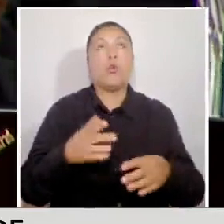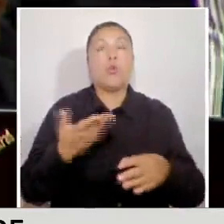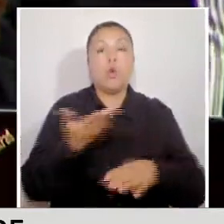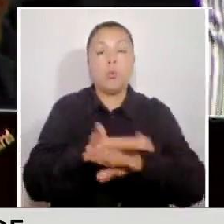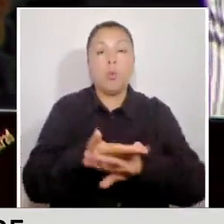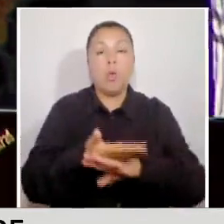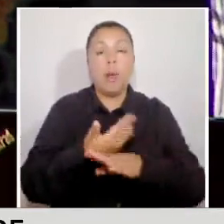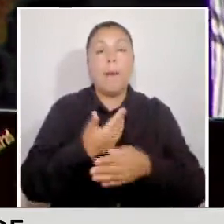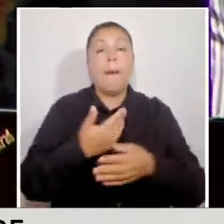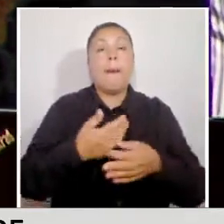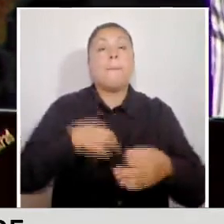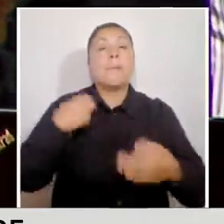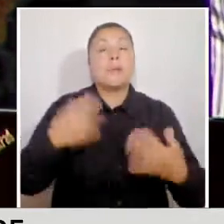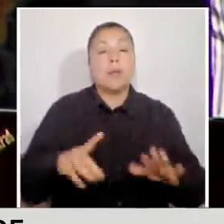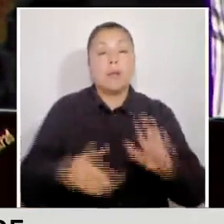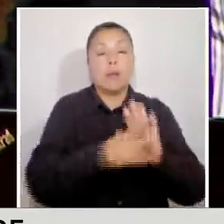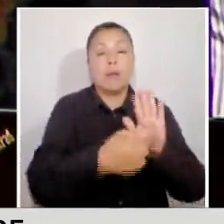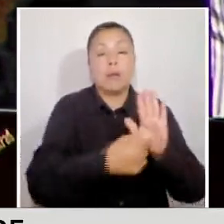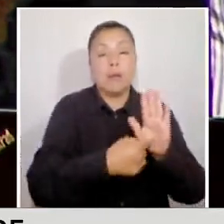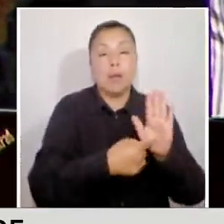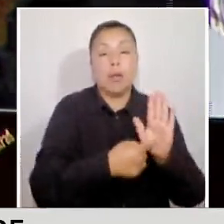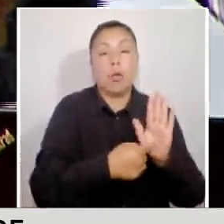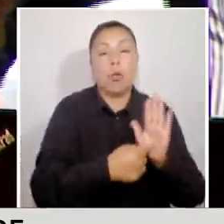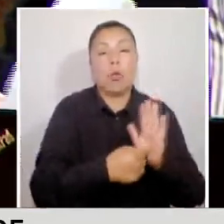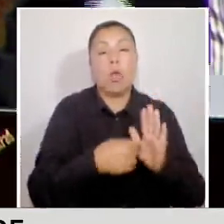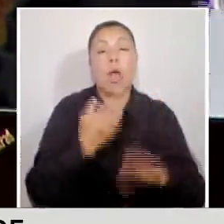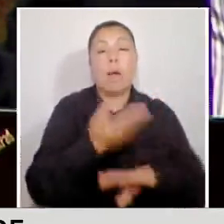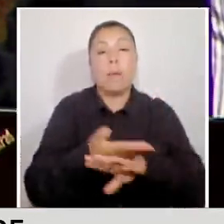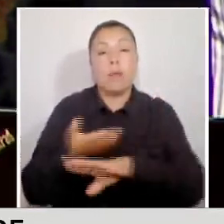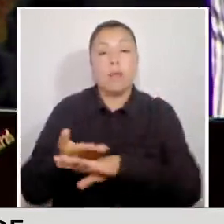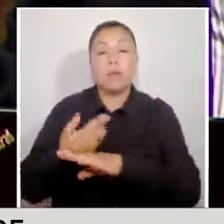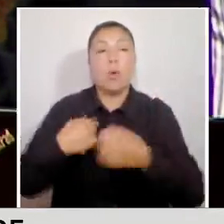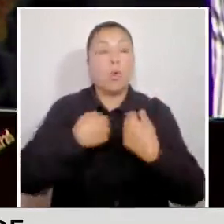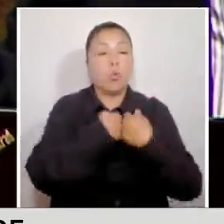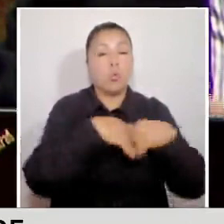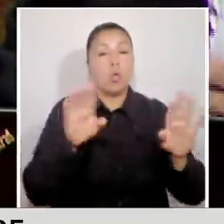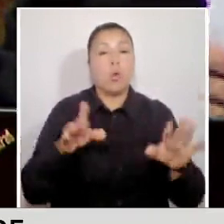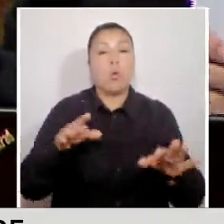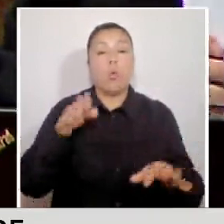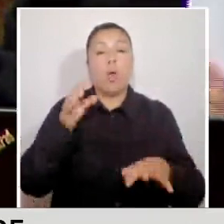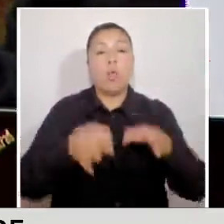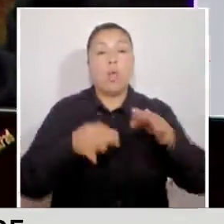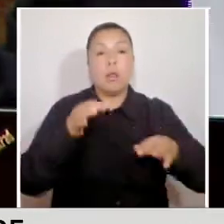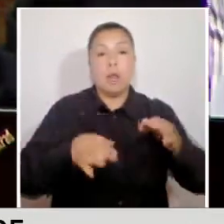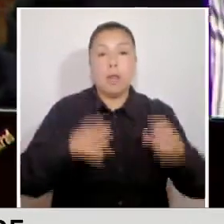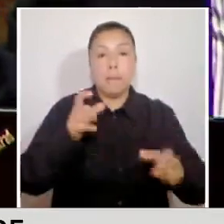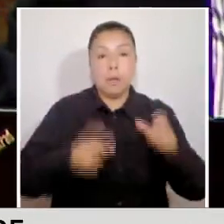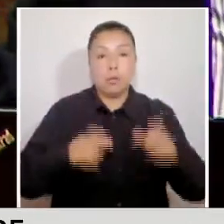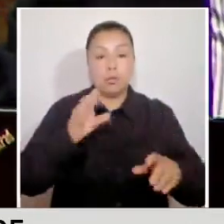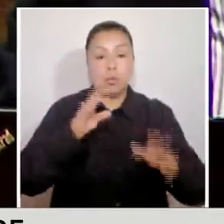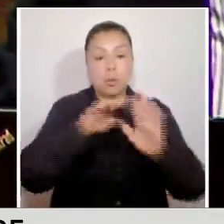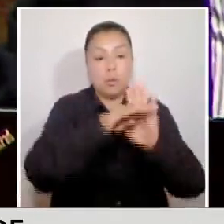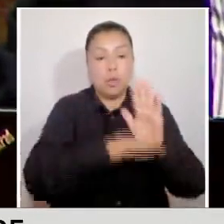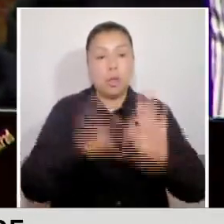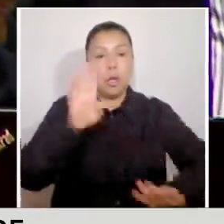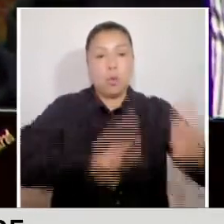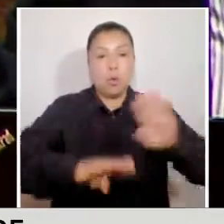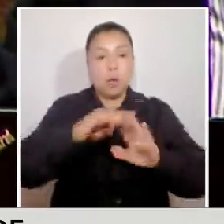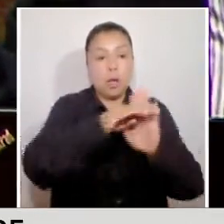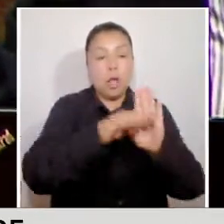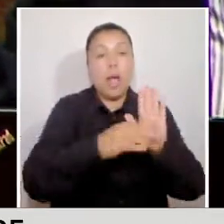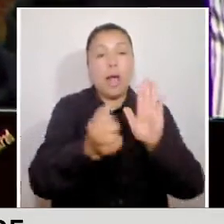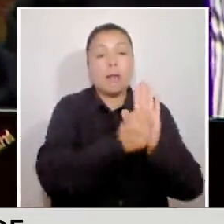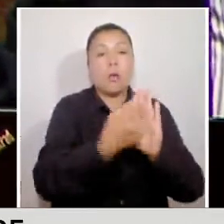de haberse decretado a petición de cualquiera de los intervinientes alguna de las medidas cautelares señaladas en el artículo